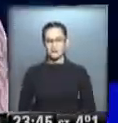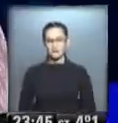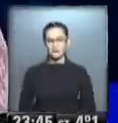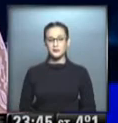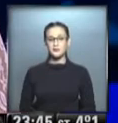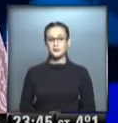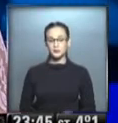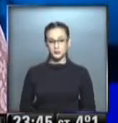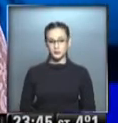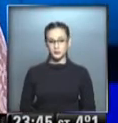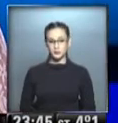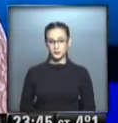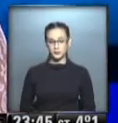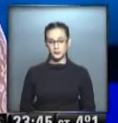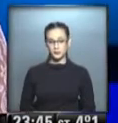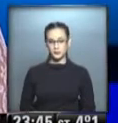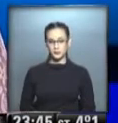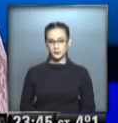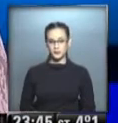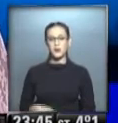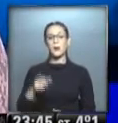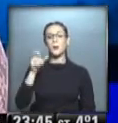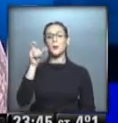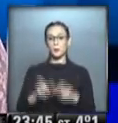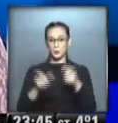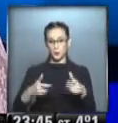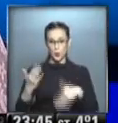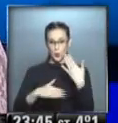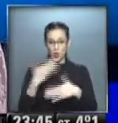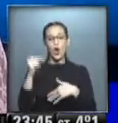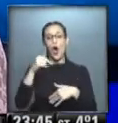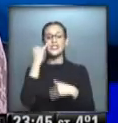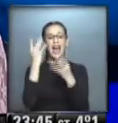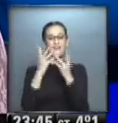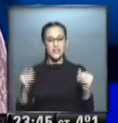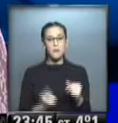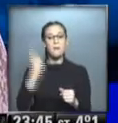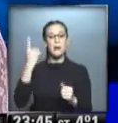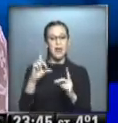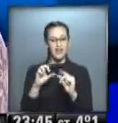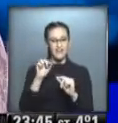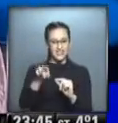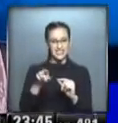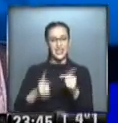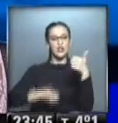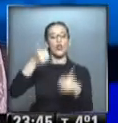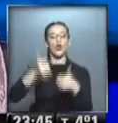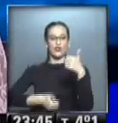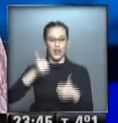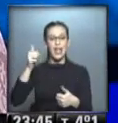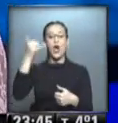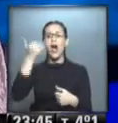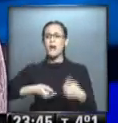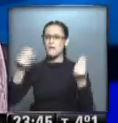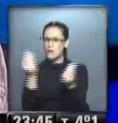Y así pasaba la palabra entonces de los protagonistas del partido que hoy finalizó la primera fecha del torneo inicial. Además, hubo mucho fútbol